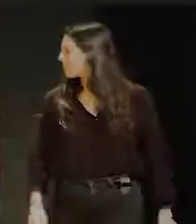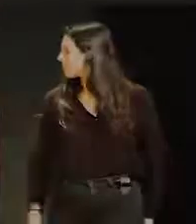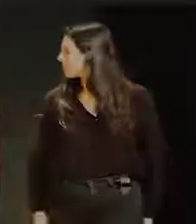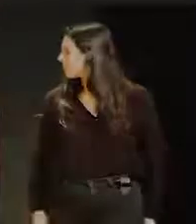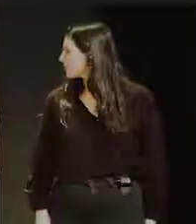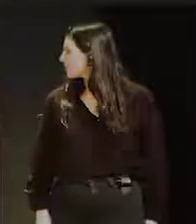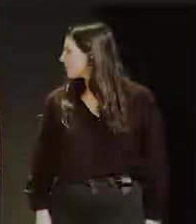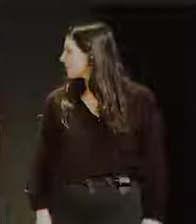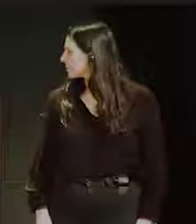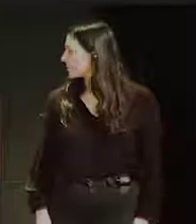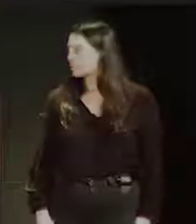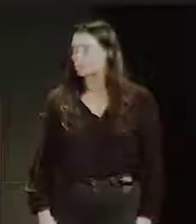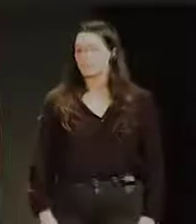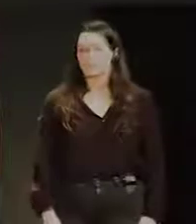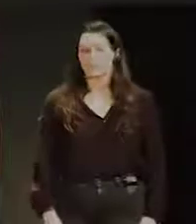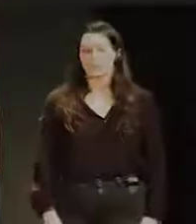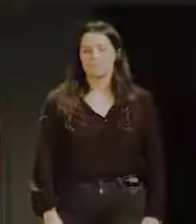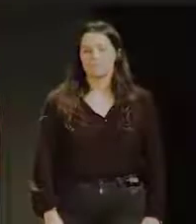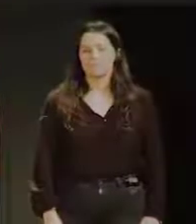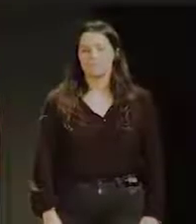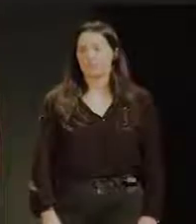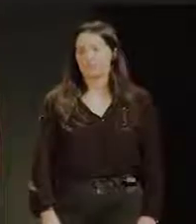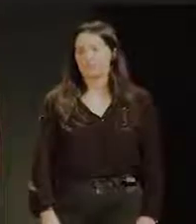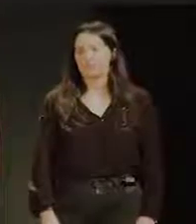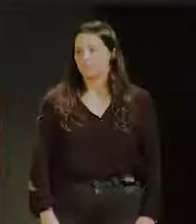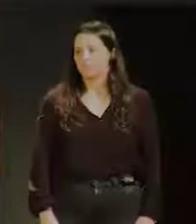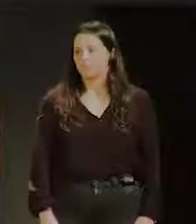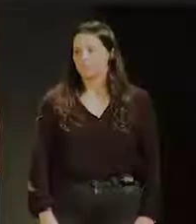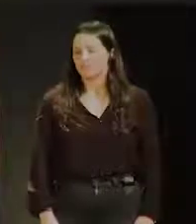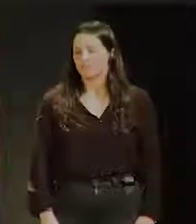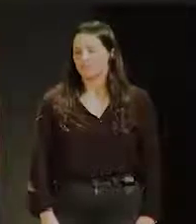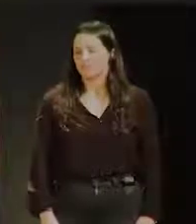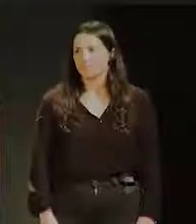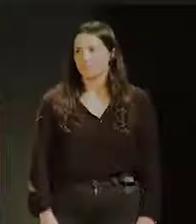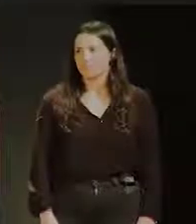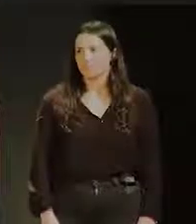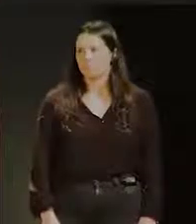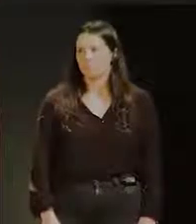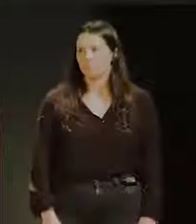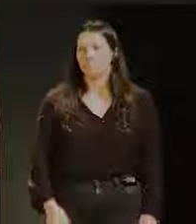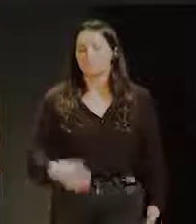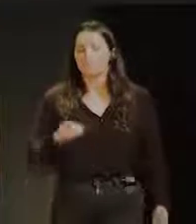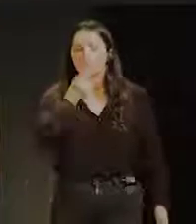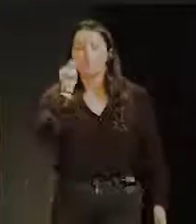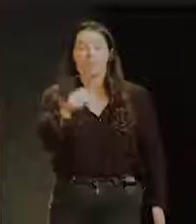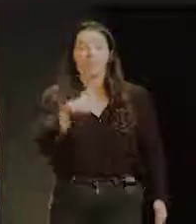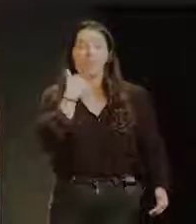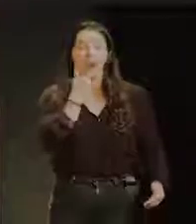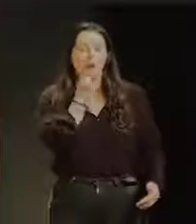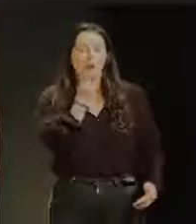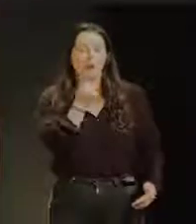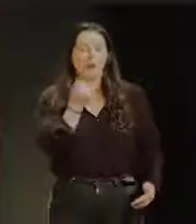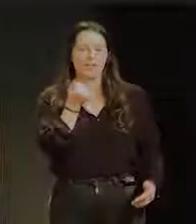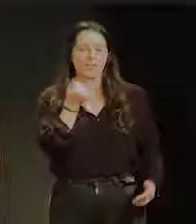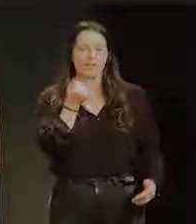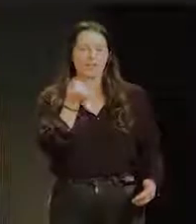So, Bueno, pues